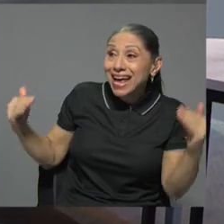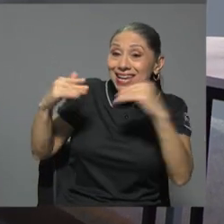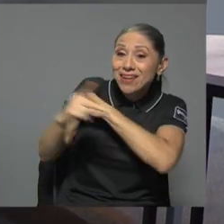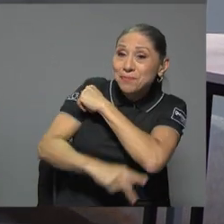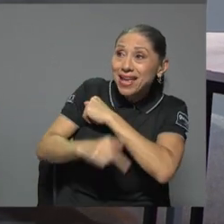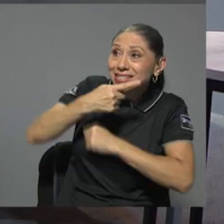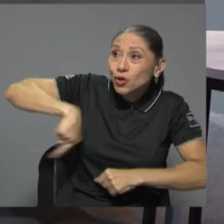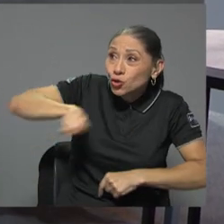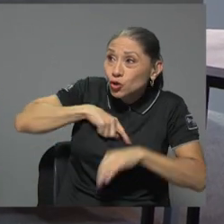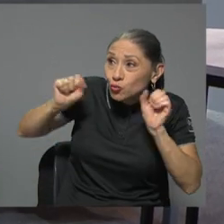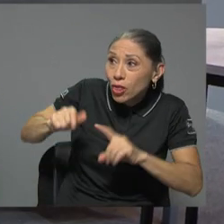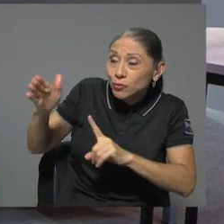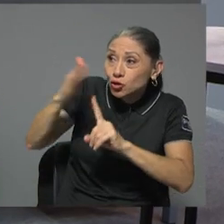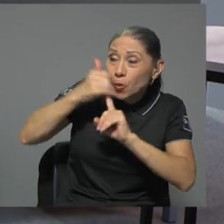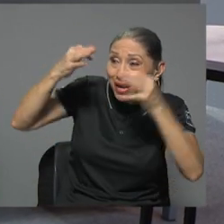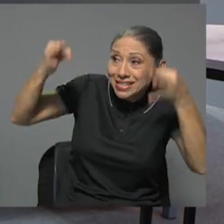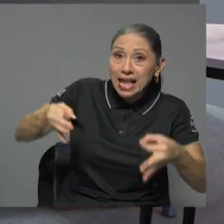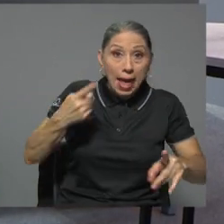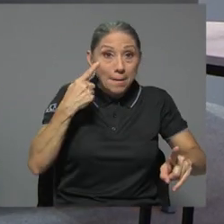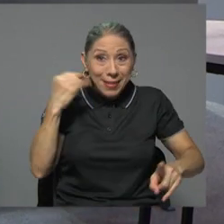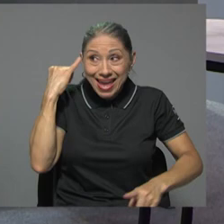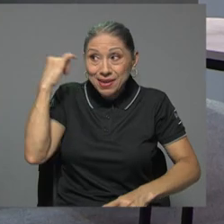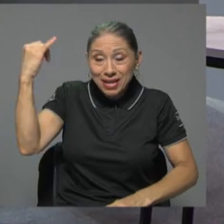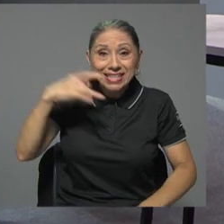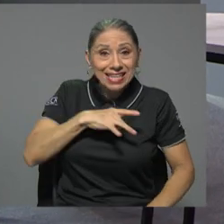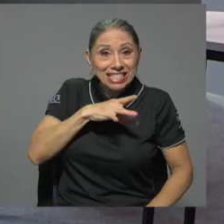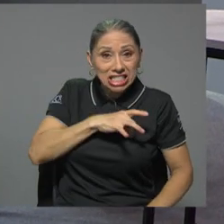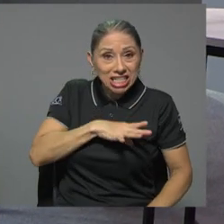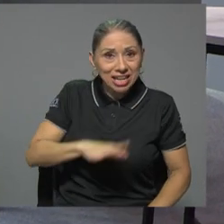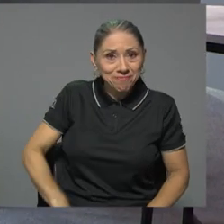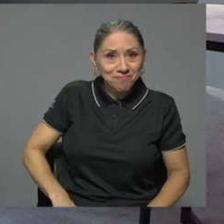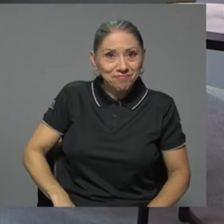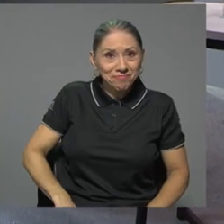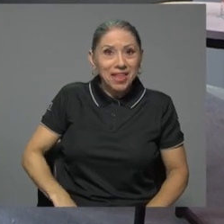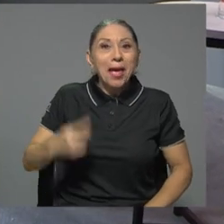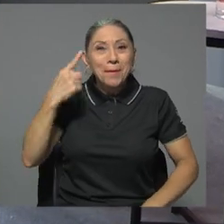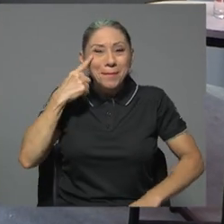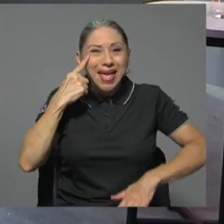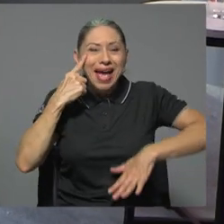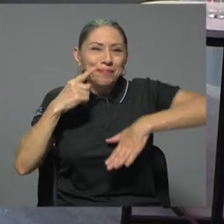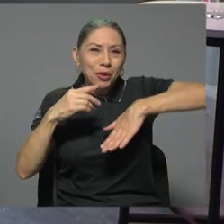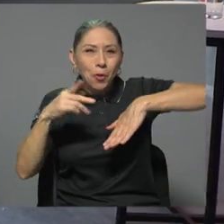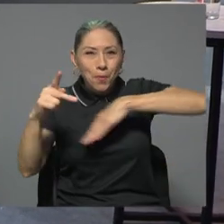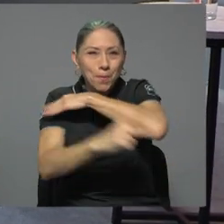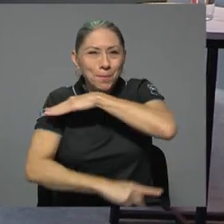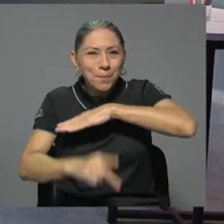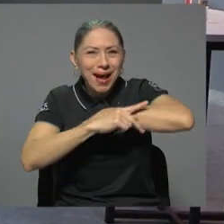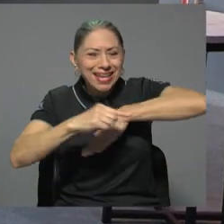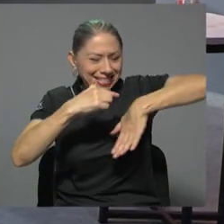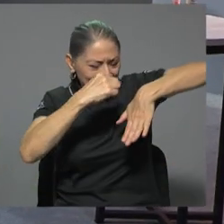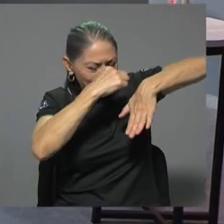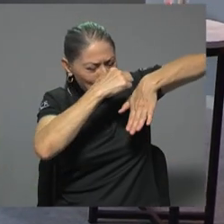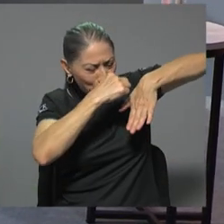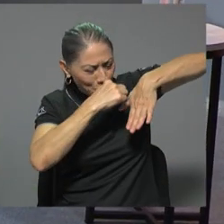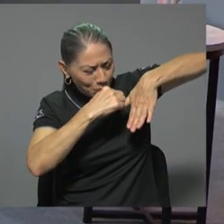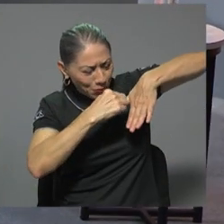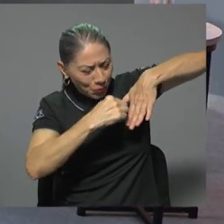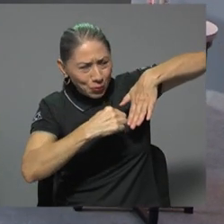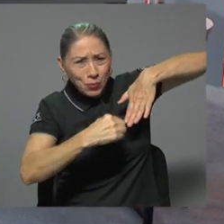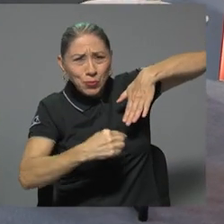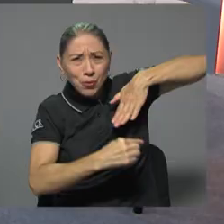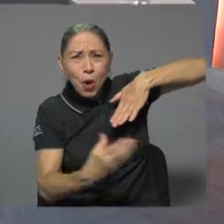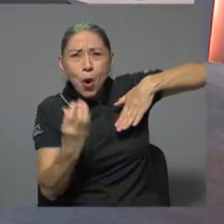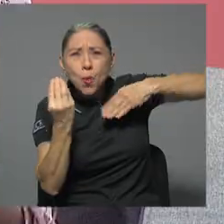es el magnesio lo que el chile ok chile ese país así largo largo de miles de kilómetros imagínense lo que es eso llevar